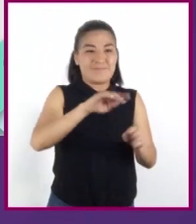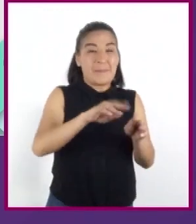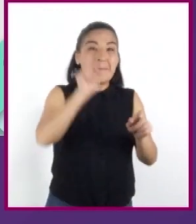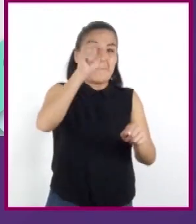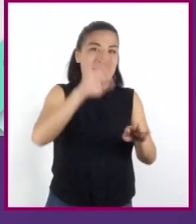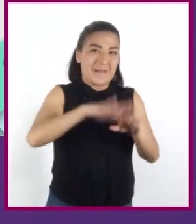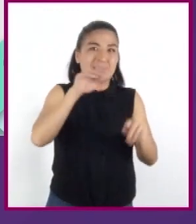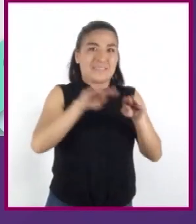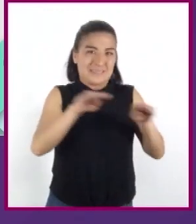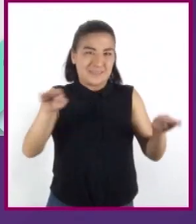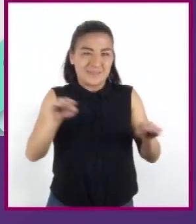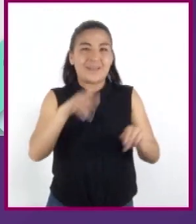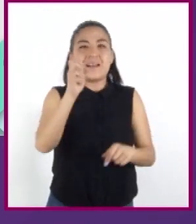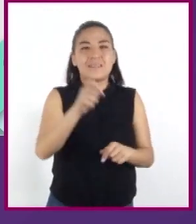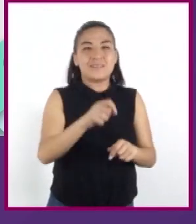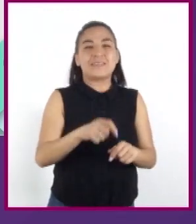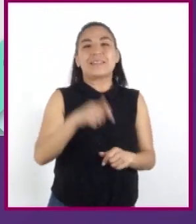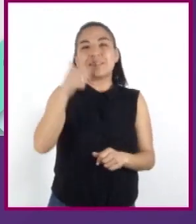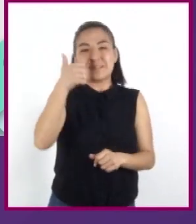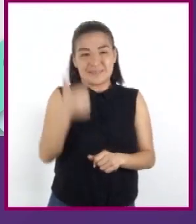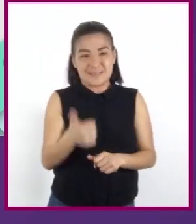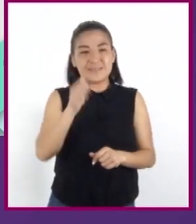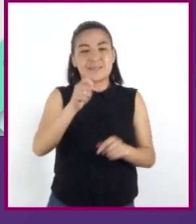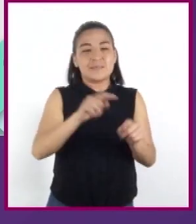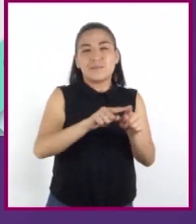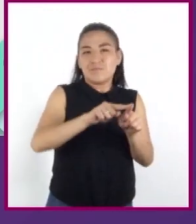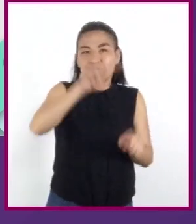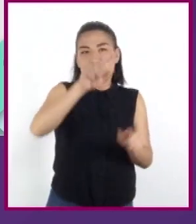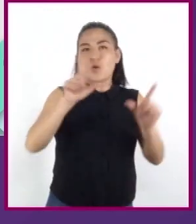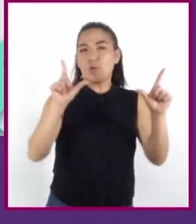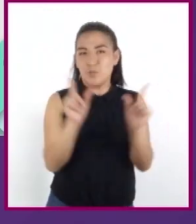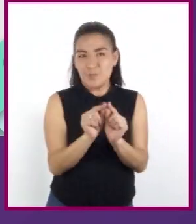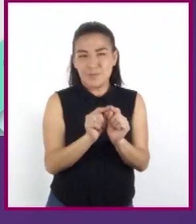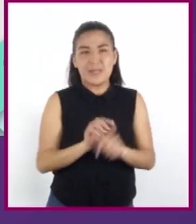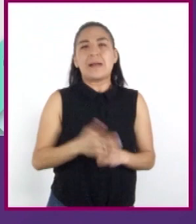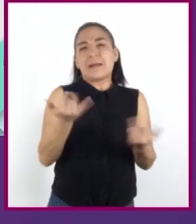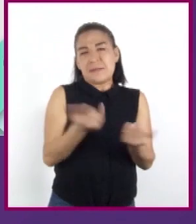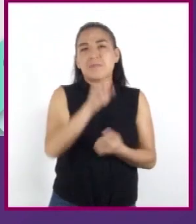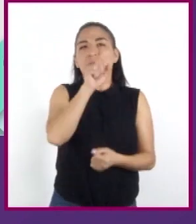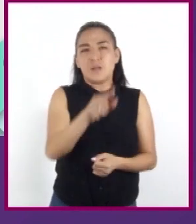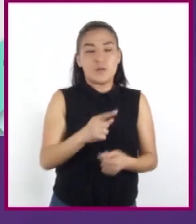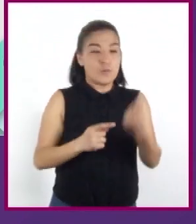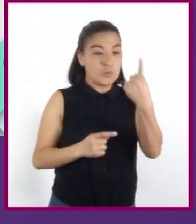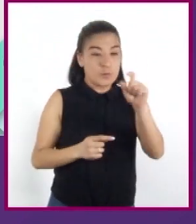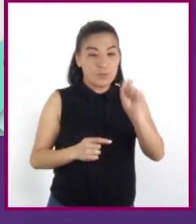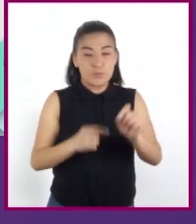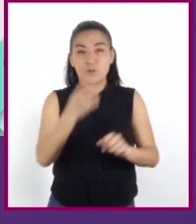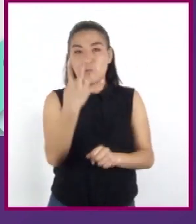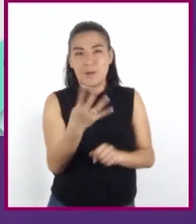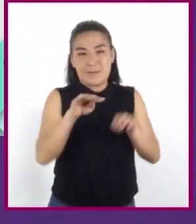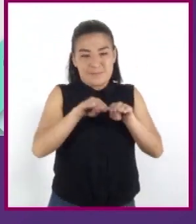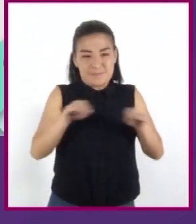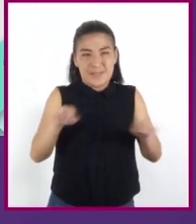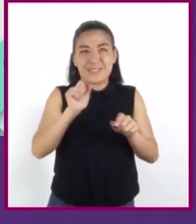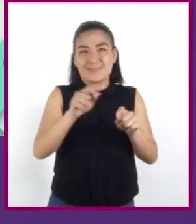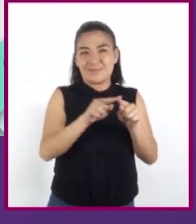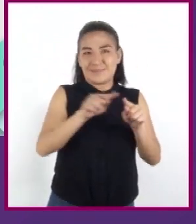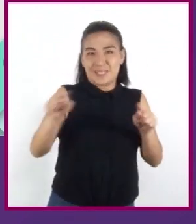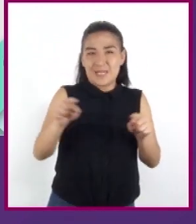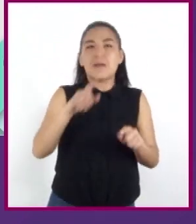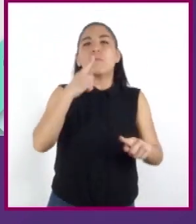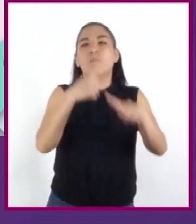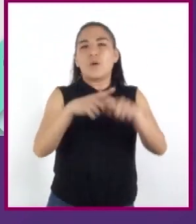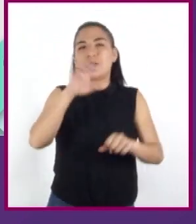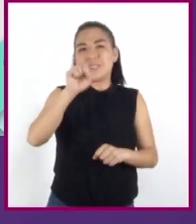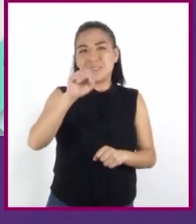y 6 decímetros en el lado corto, por lo que es lo mismo, 1.4 metros de largo por 60